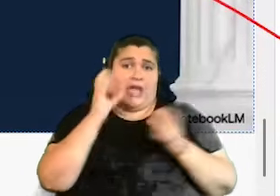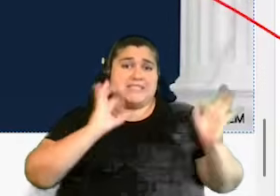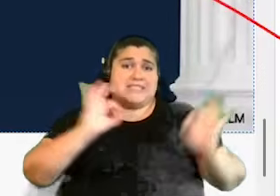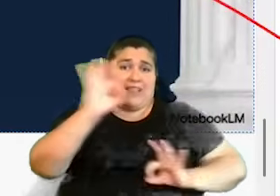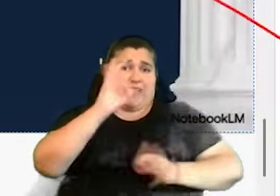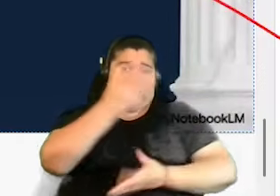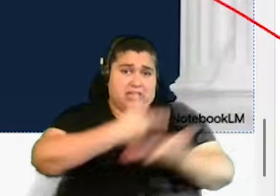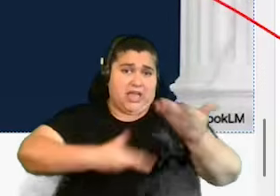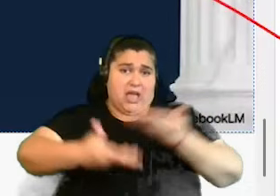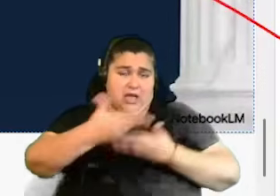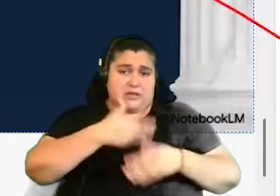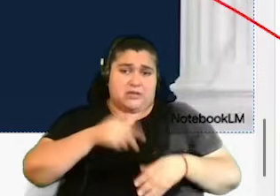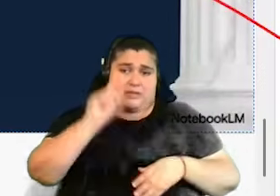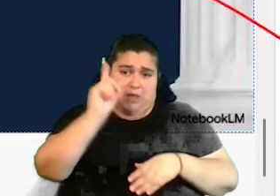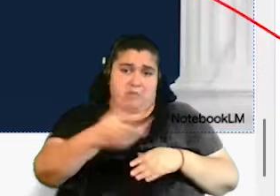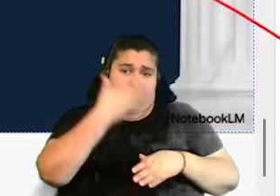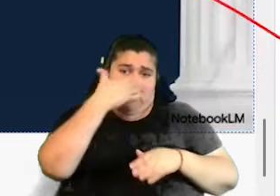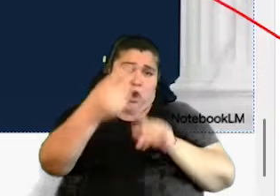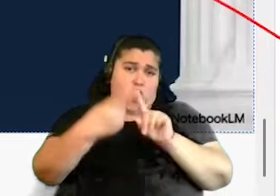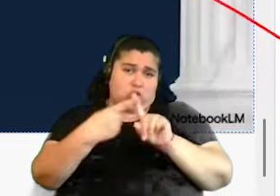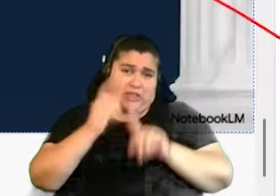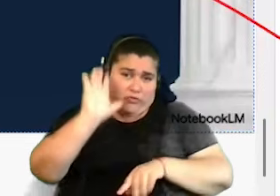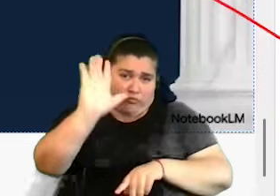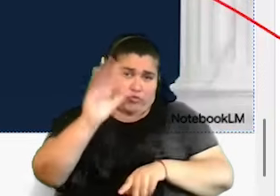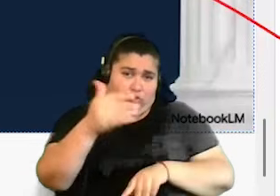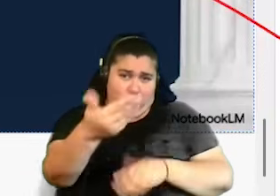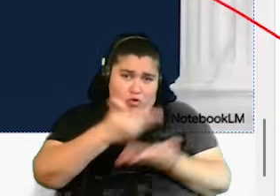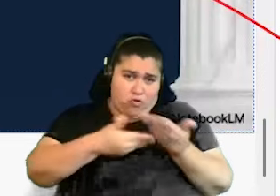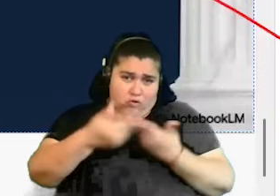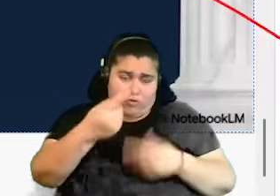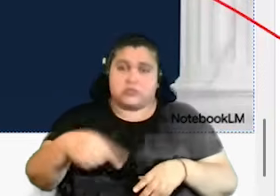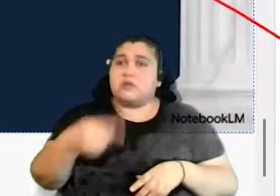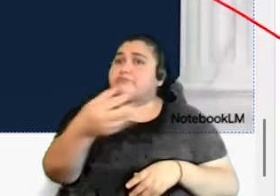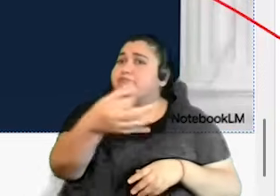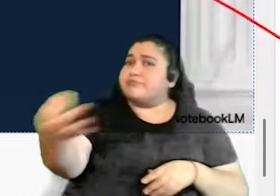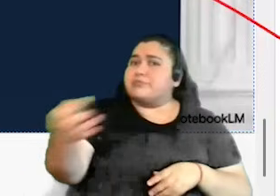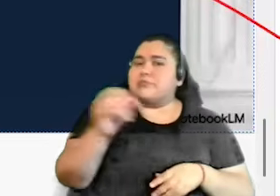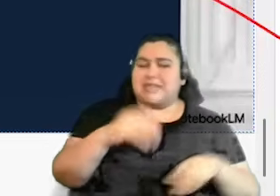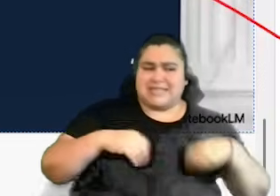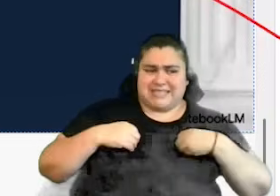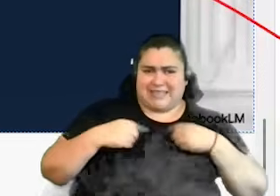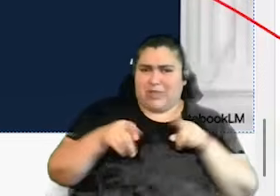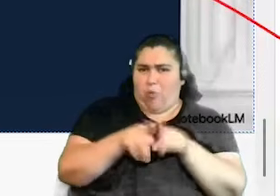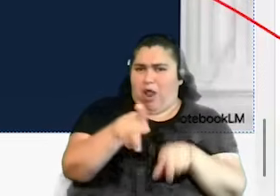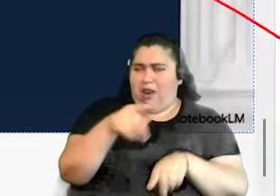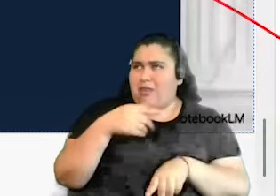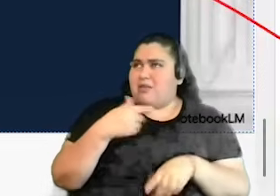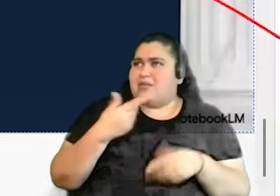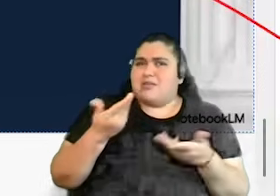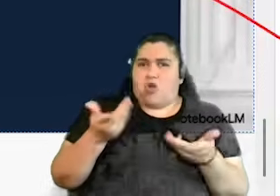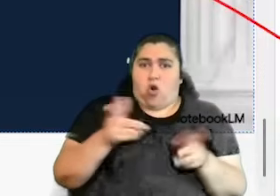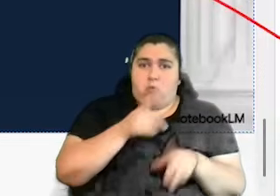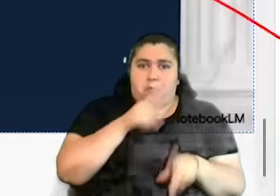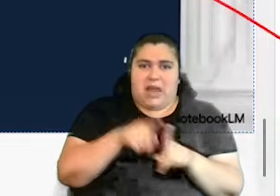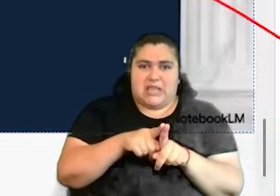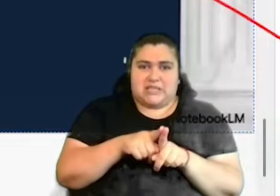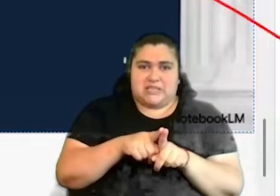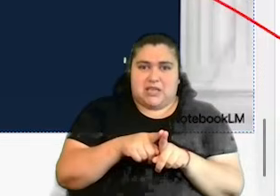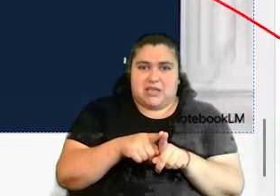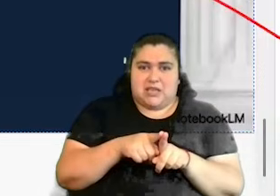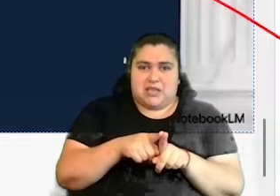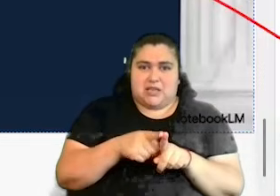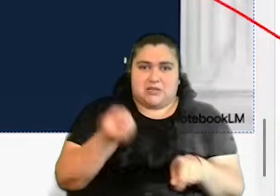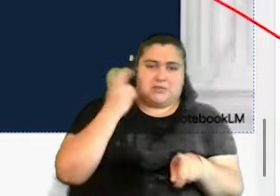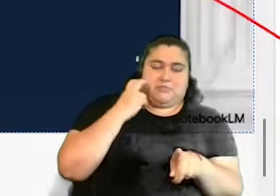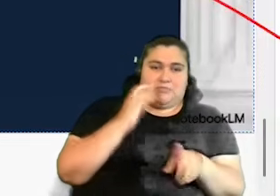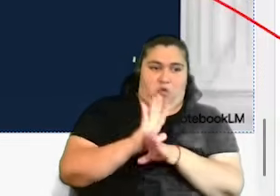en contacto incluso la, para la compartir. sensación que uno tiene, ¿viste? Es como que esto es una tenaza. O sea,